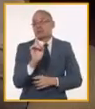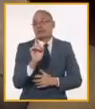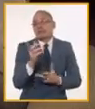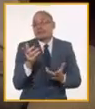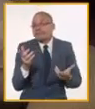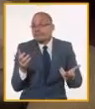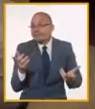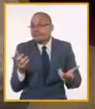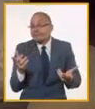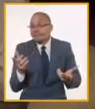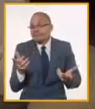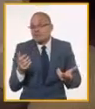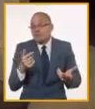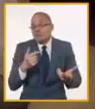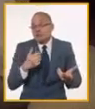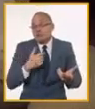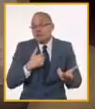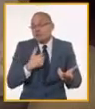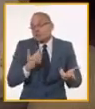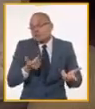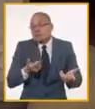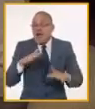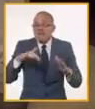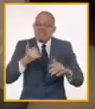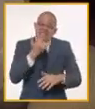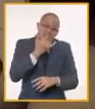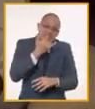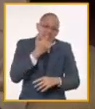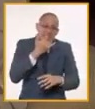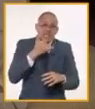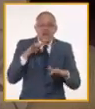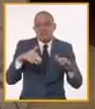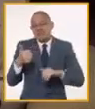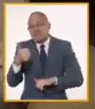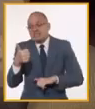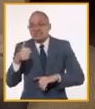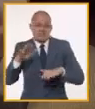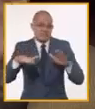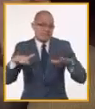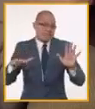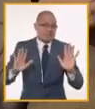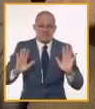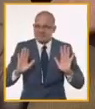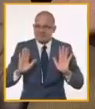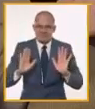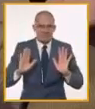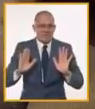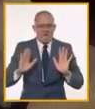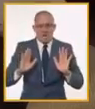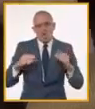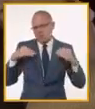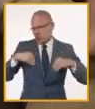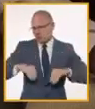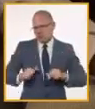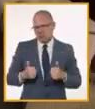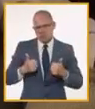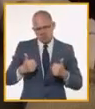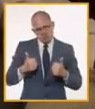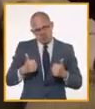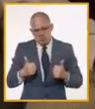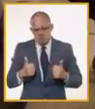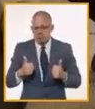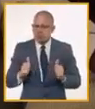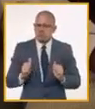¿no? Como se dice, con sus virtudes y sus errores. Yo me siento satisfecho, por lo menos hasta donde